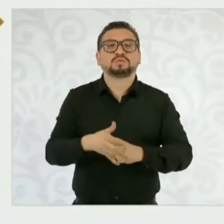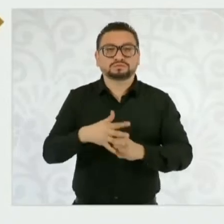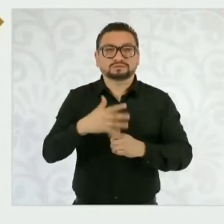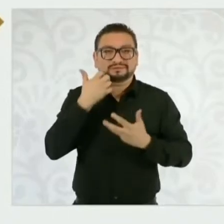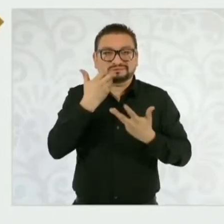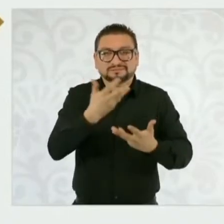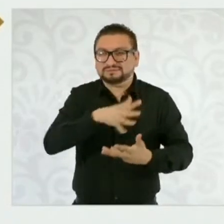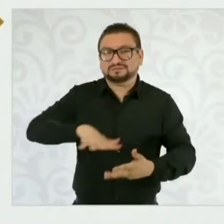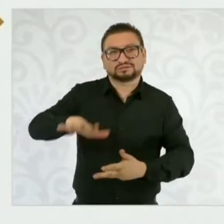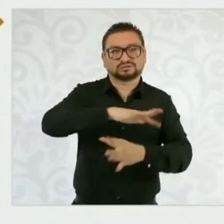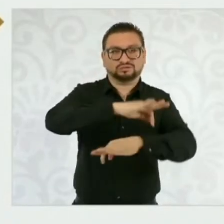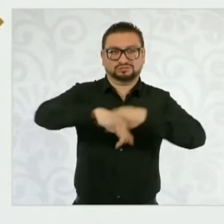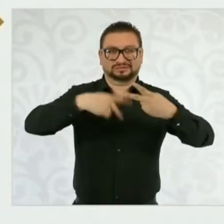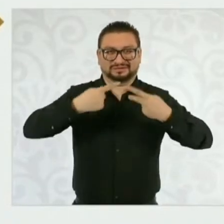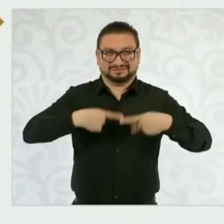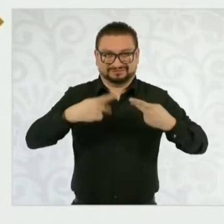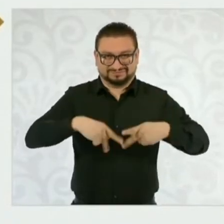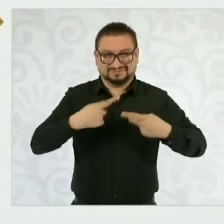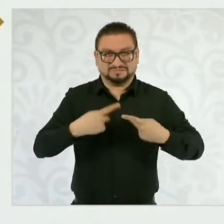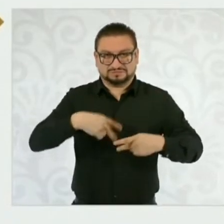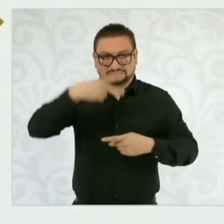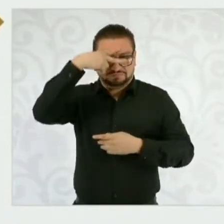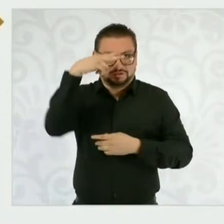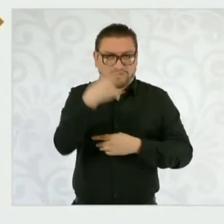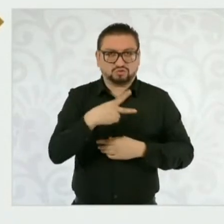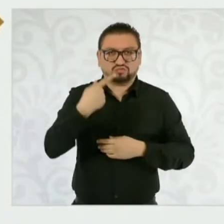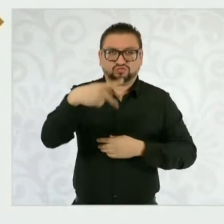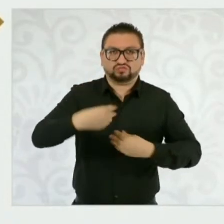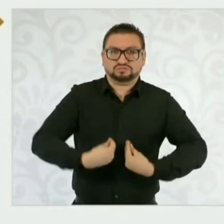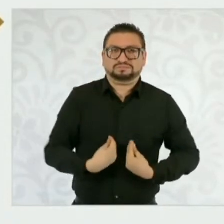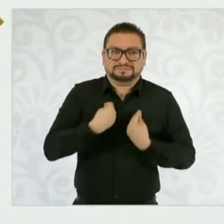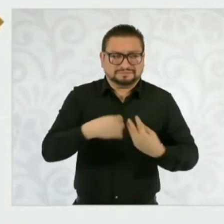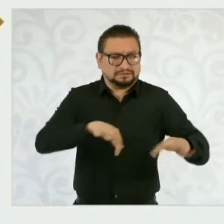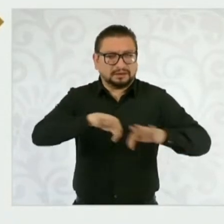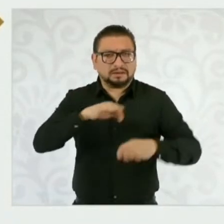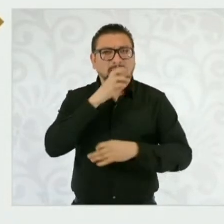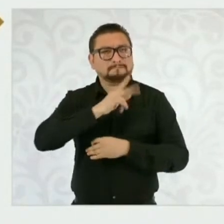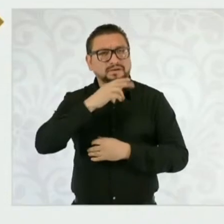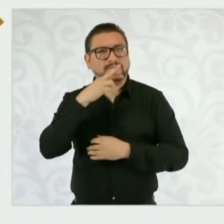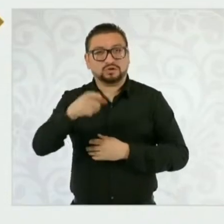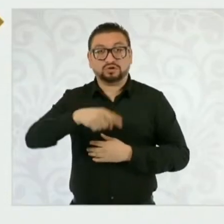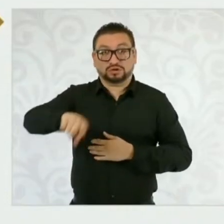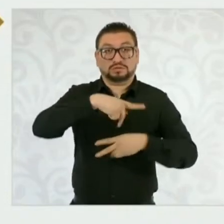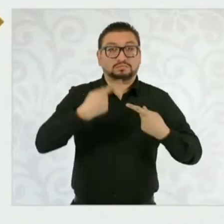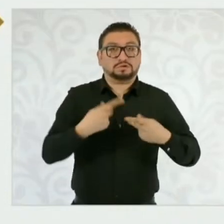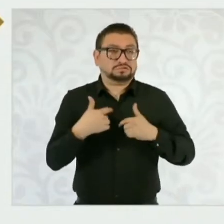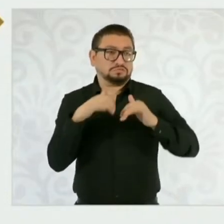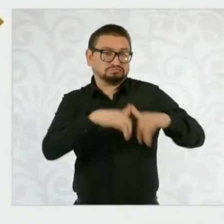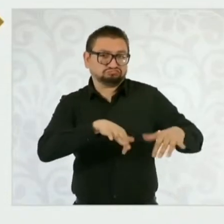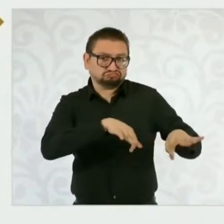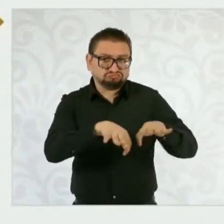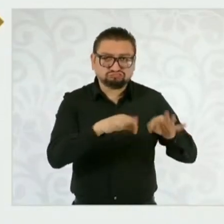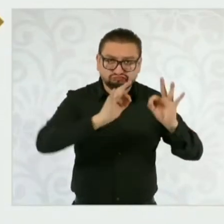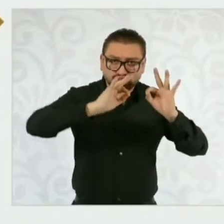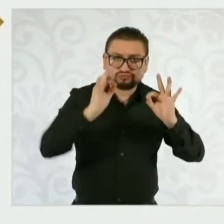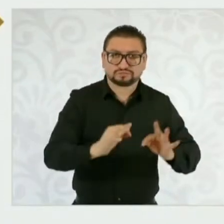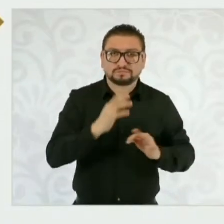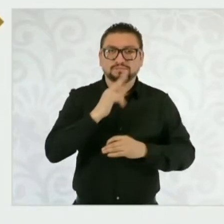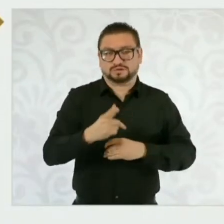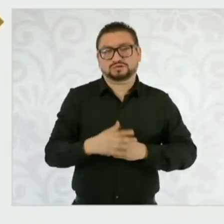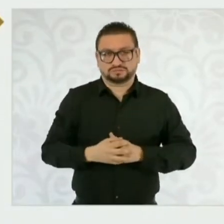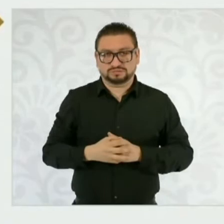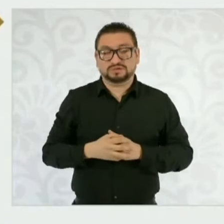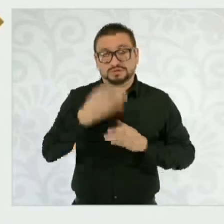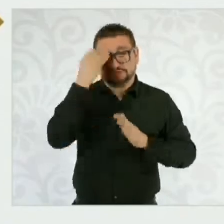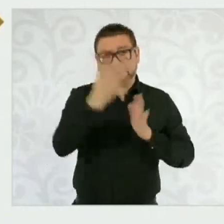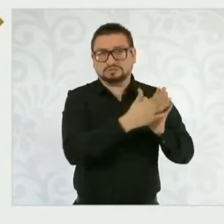las condiciones de trabajo para todas y para todos y hacer más atractivo además el empleo formal, en particular en el